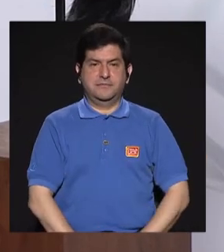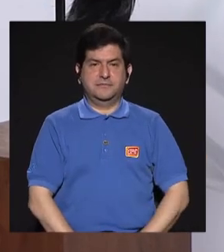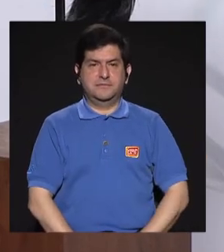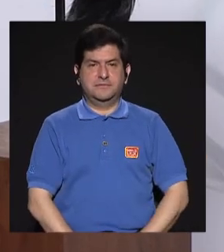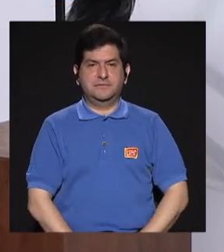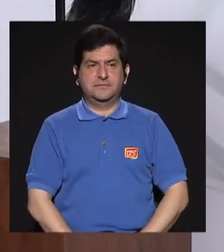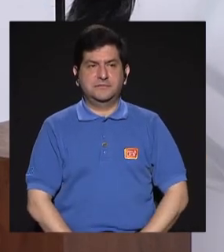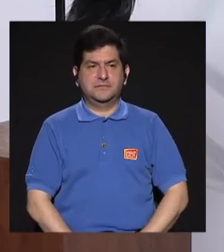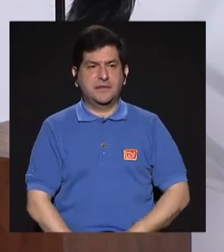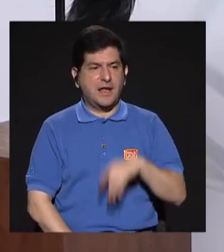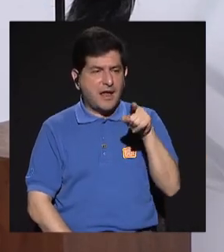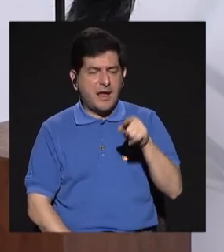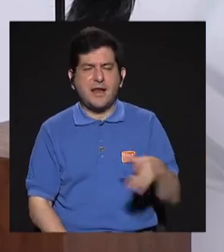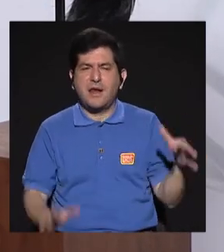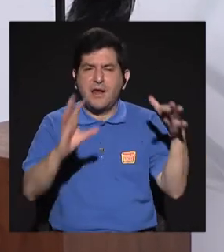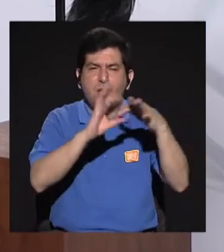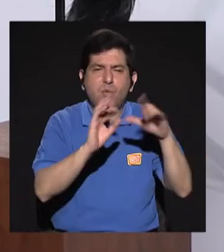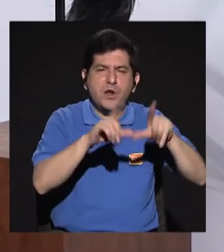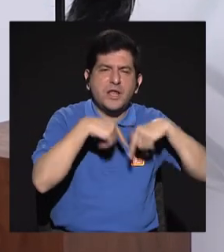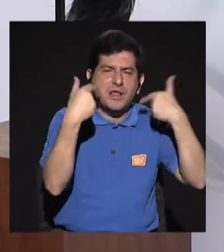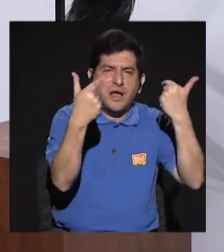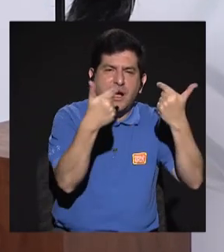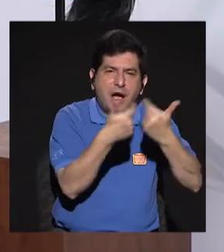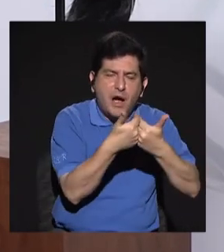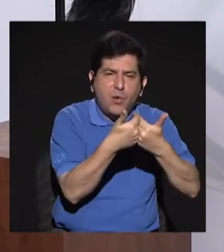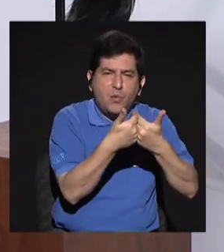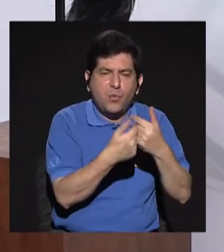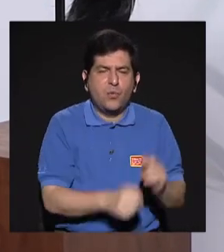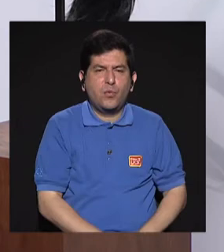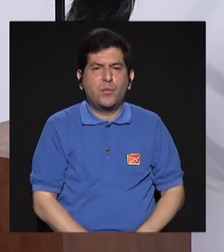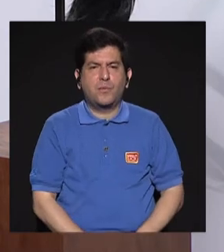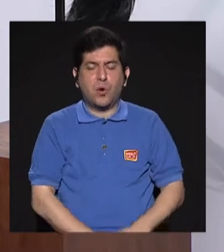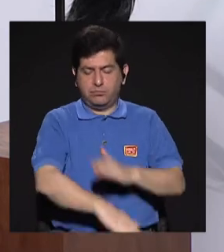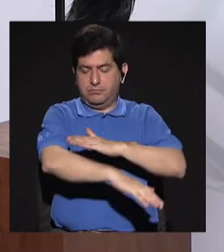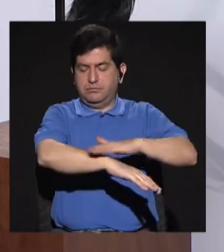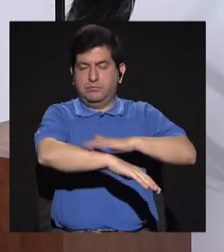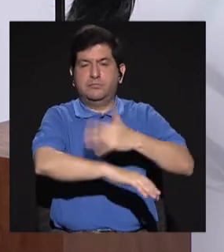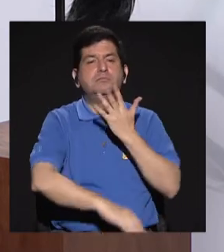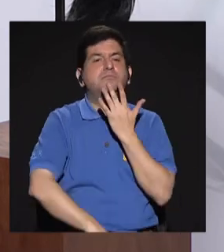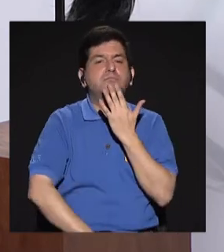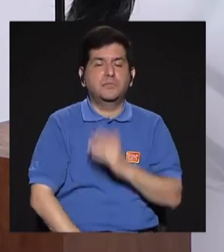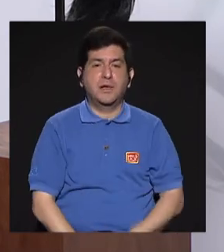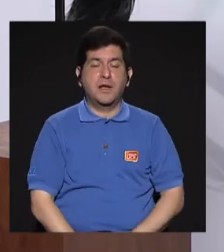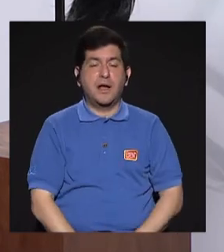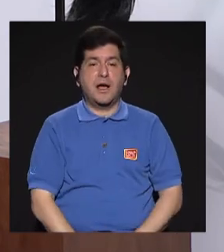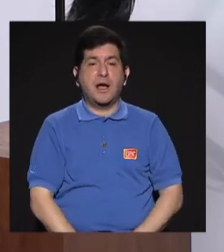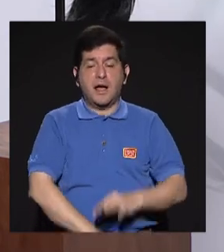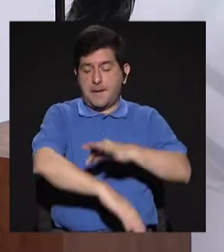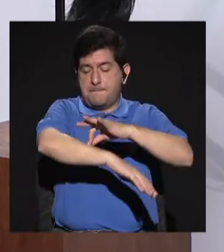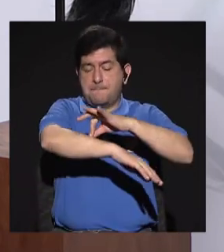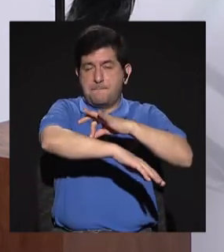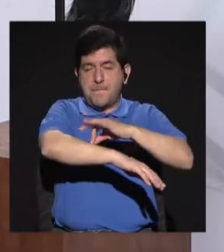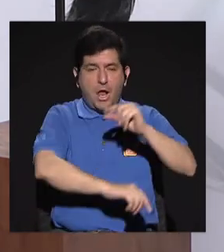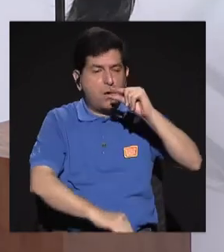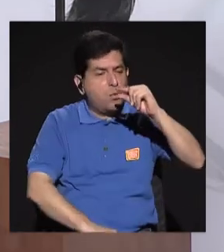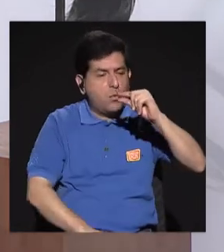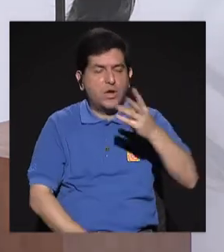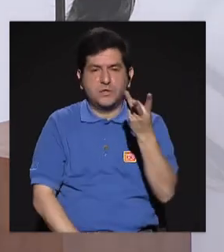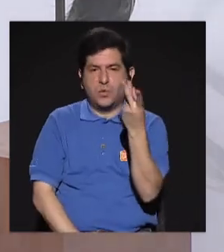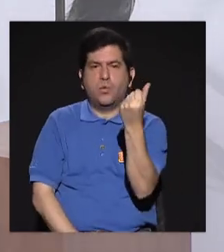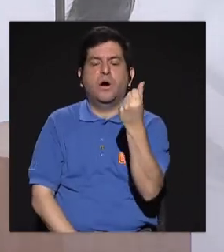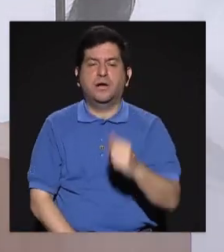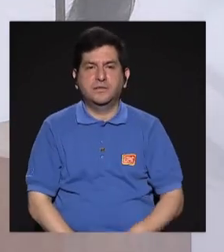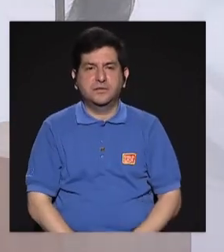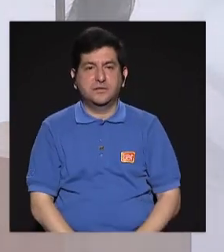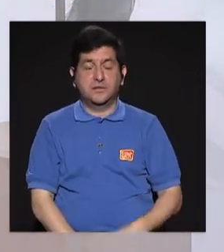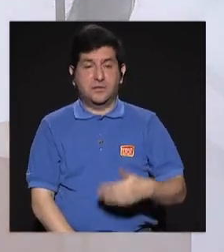de tal es asociada al grupo este étnico el grosor de la piel es tal que nos